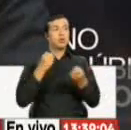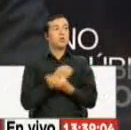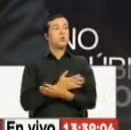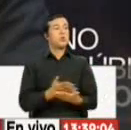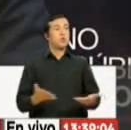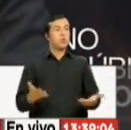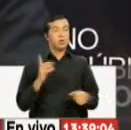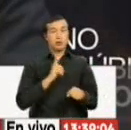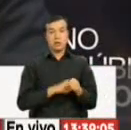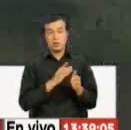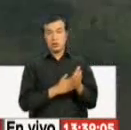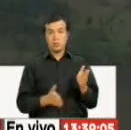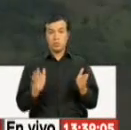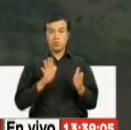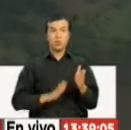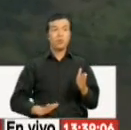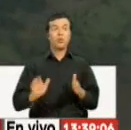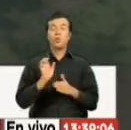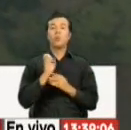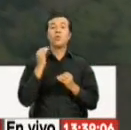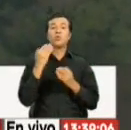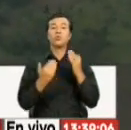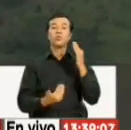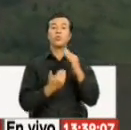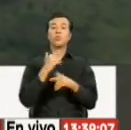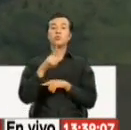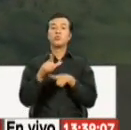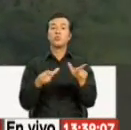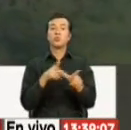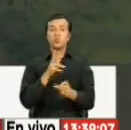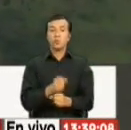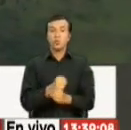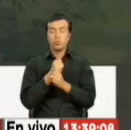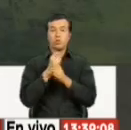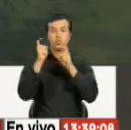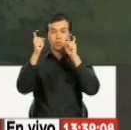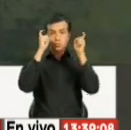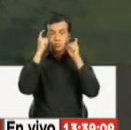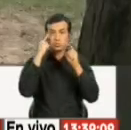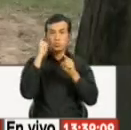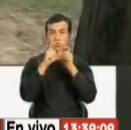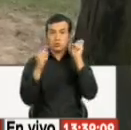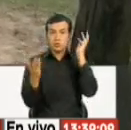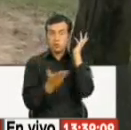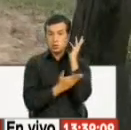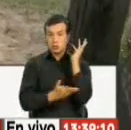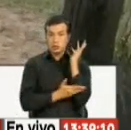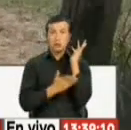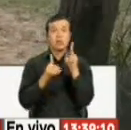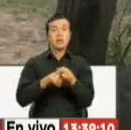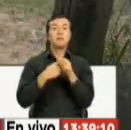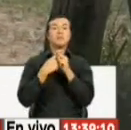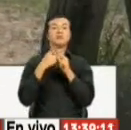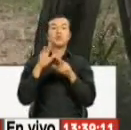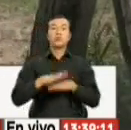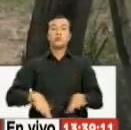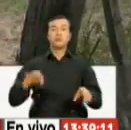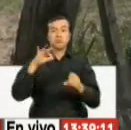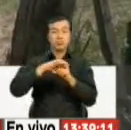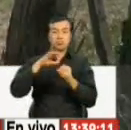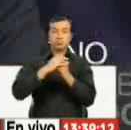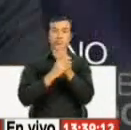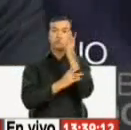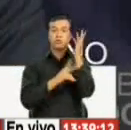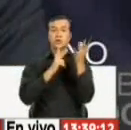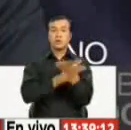que en ese tiempo en el país se han creado nuevas zonas protegidas se controla la deforestación y se inició la repoblación de fauna en la reserva